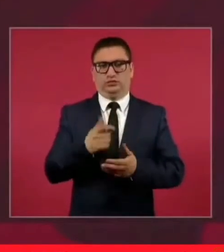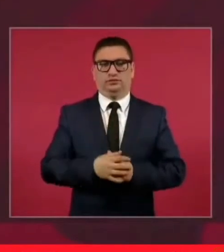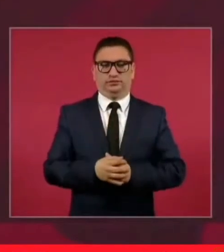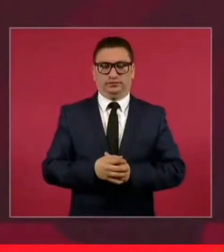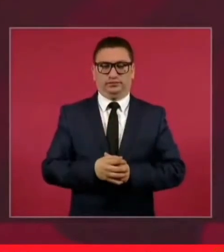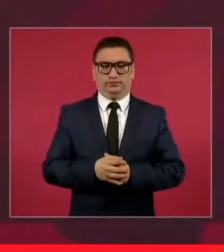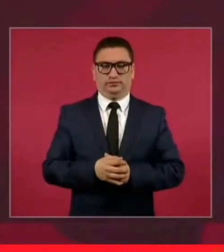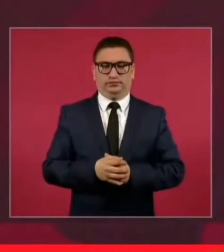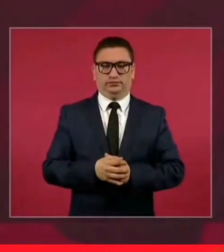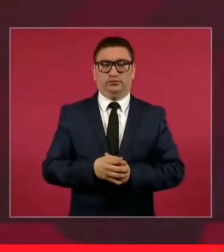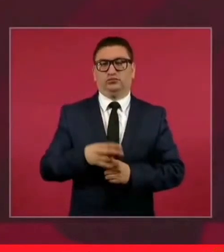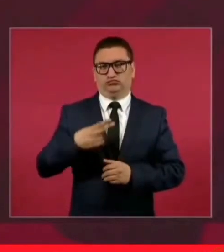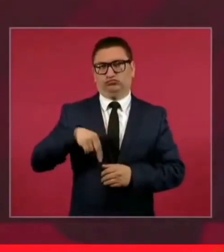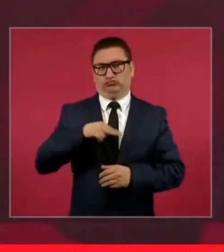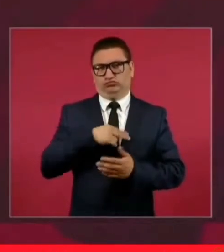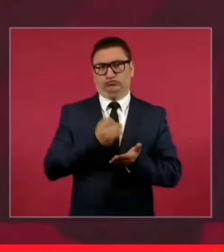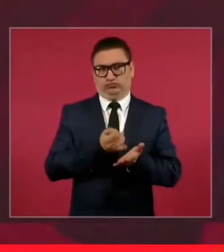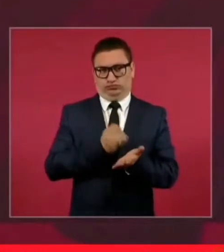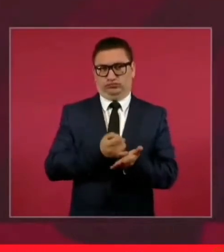nuestros impuestos.